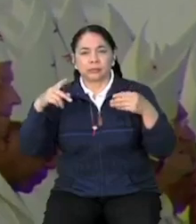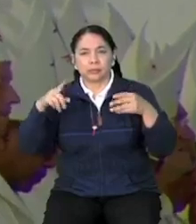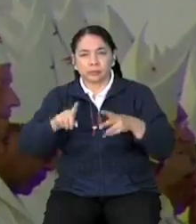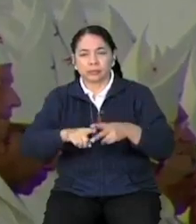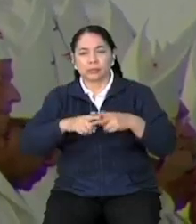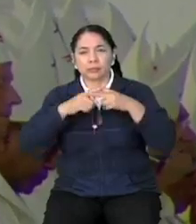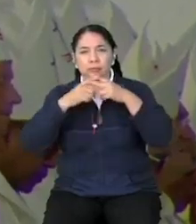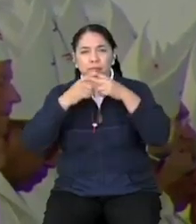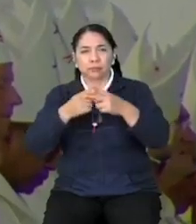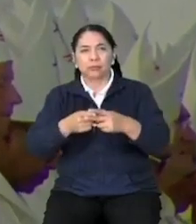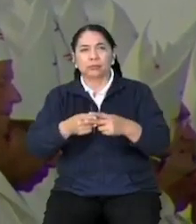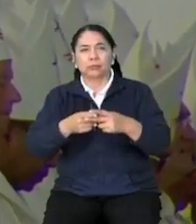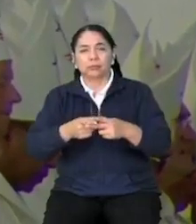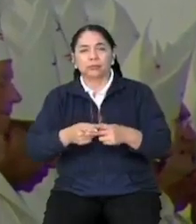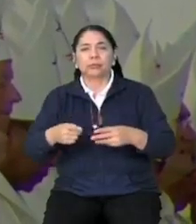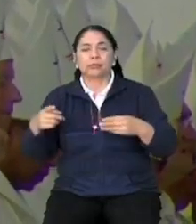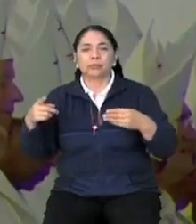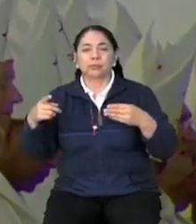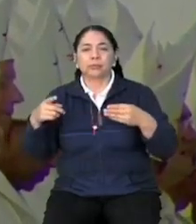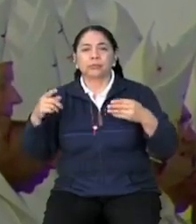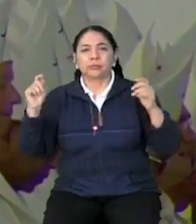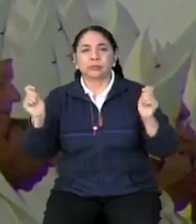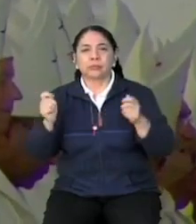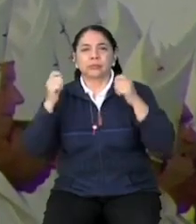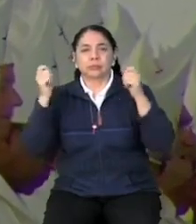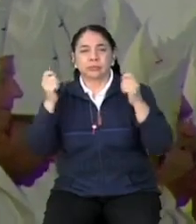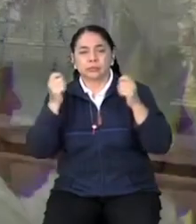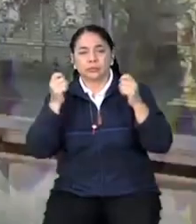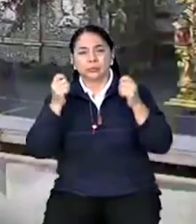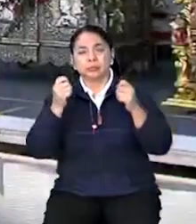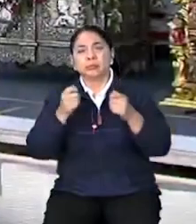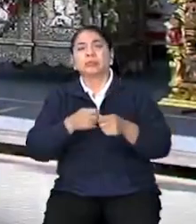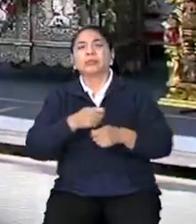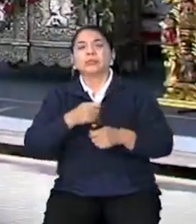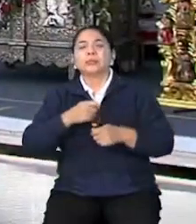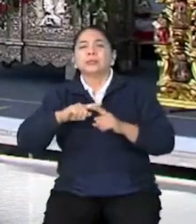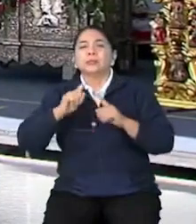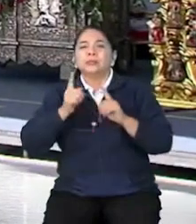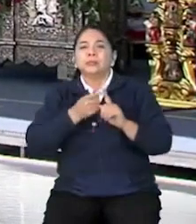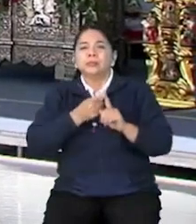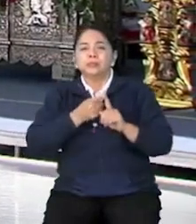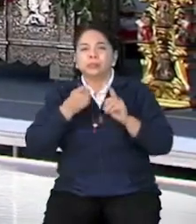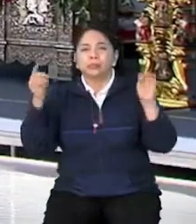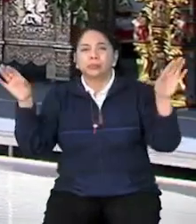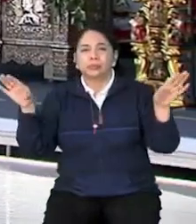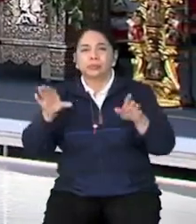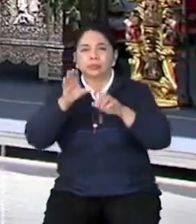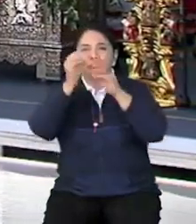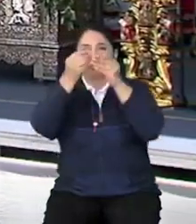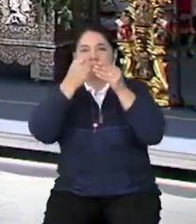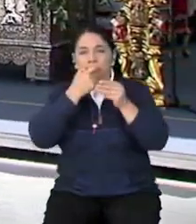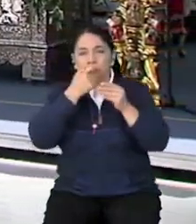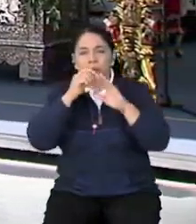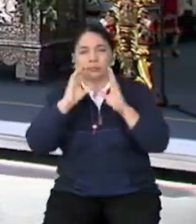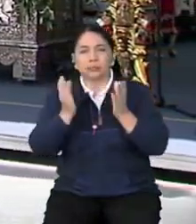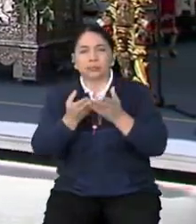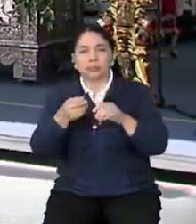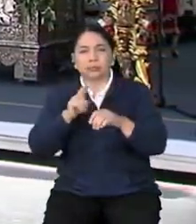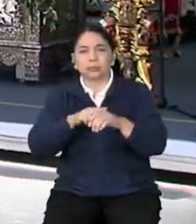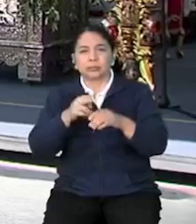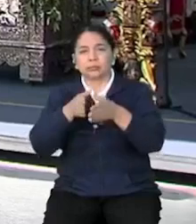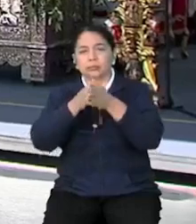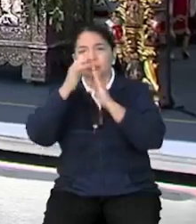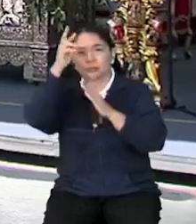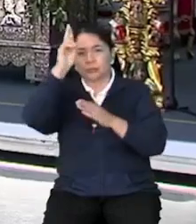congreso eucarístico internacional pidamos al Señor que haga en nuestras vidas el